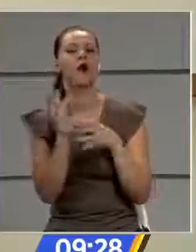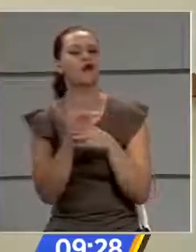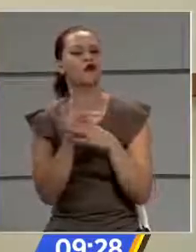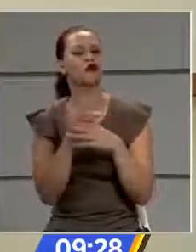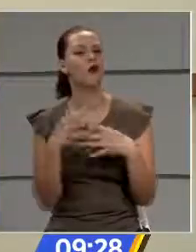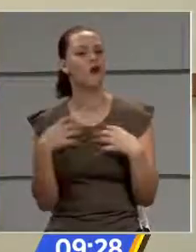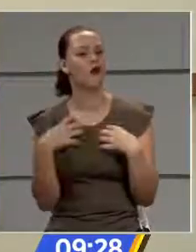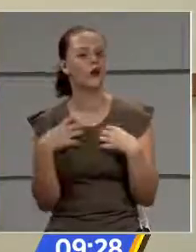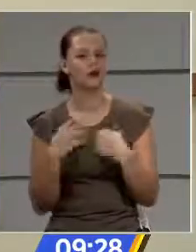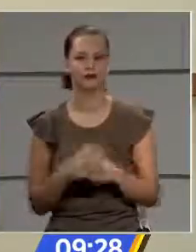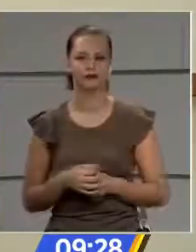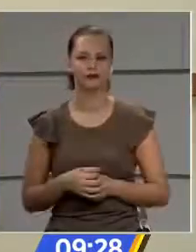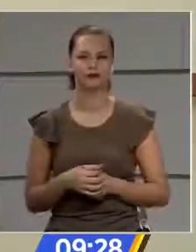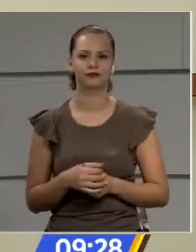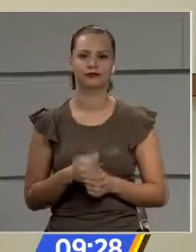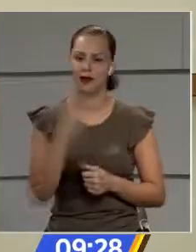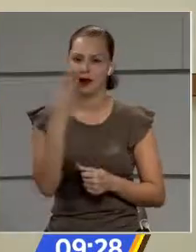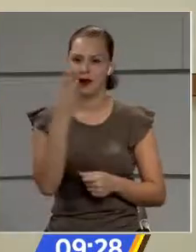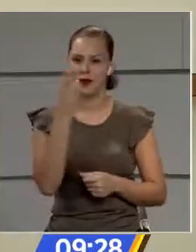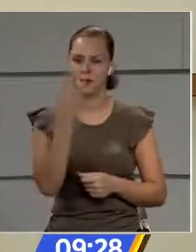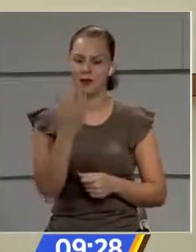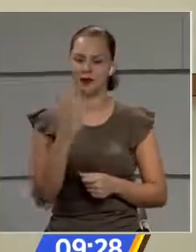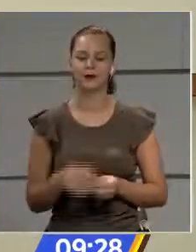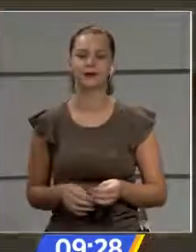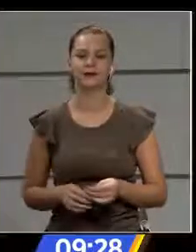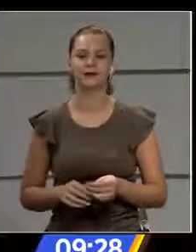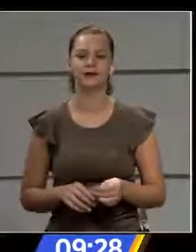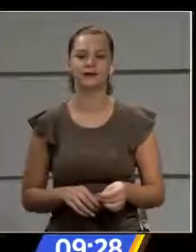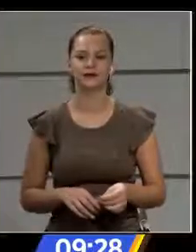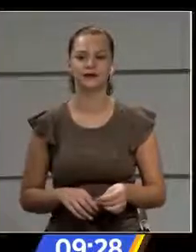los pulmones. Ok, vamos a ir viendo.